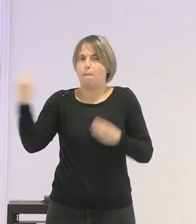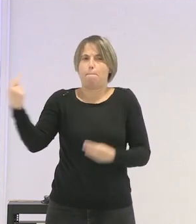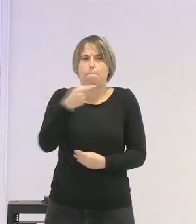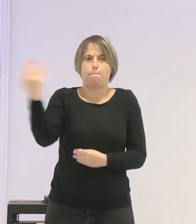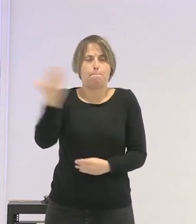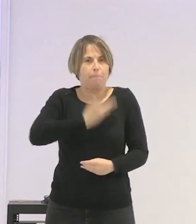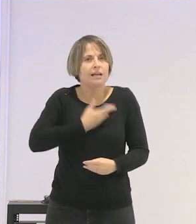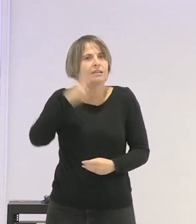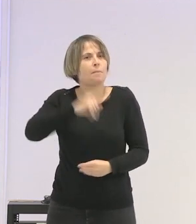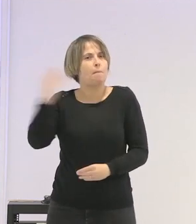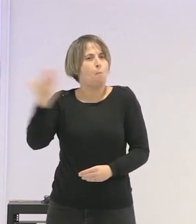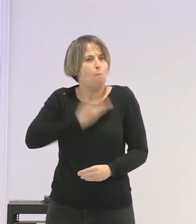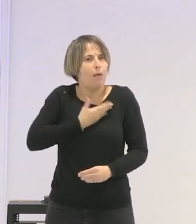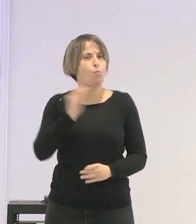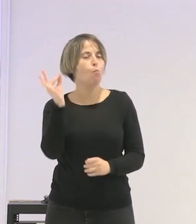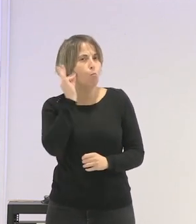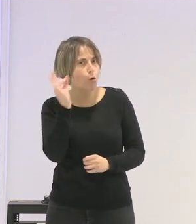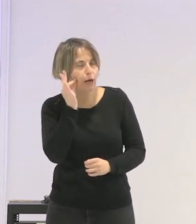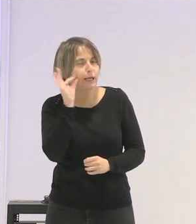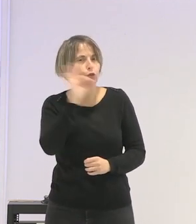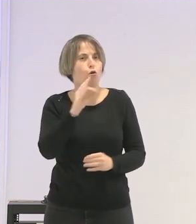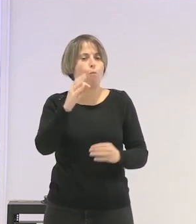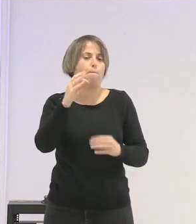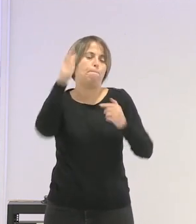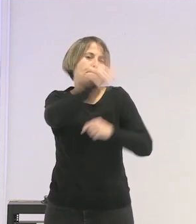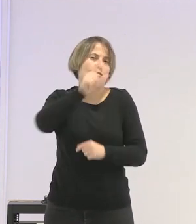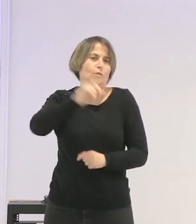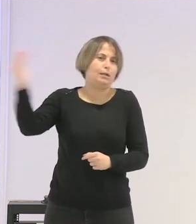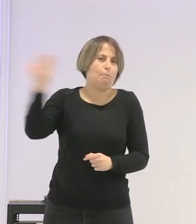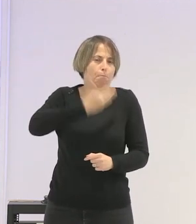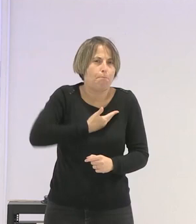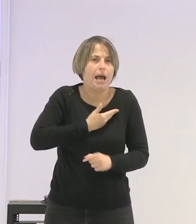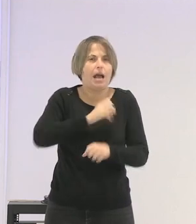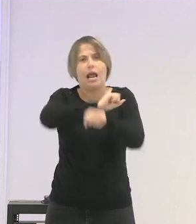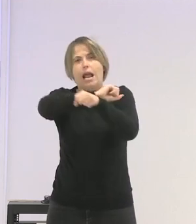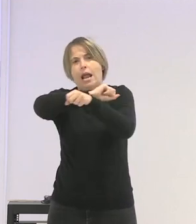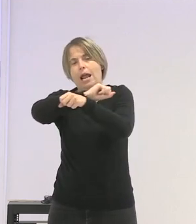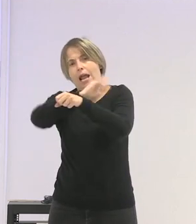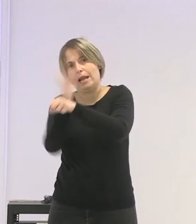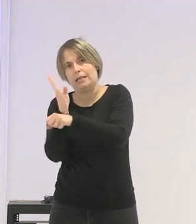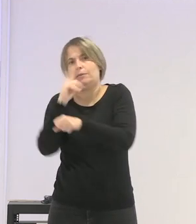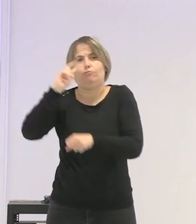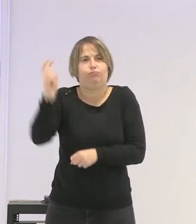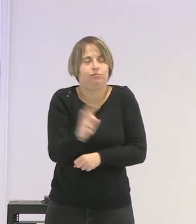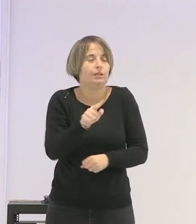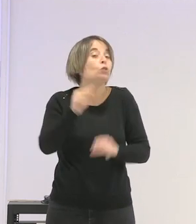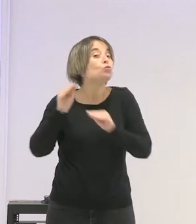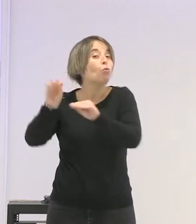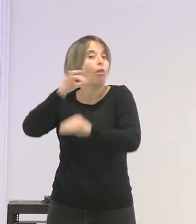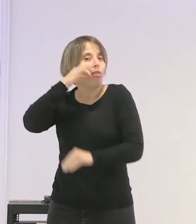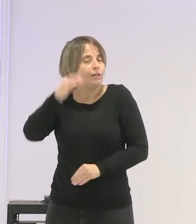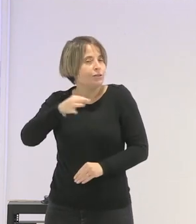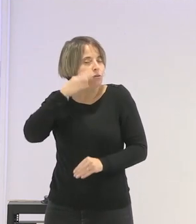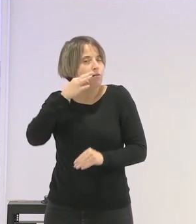los que amenazan a las mujeres o a las personas LGTBI, etc., ¿no? Entonces, es un discurso